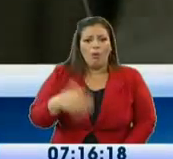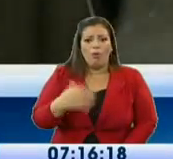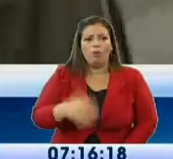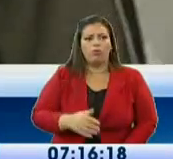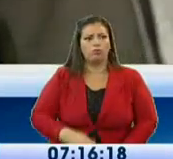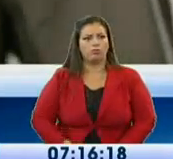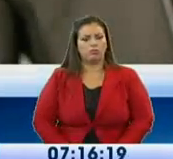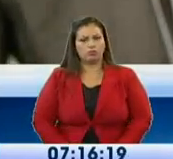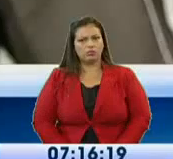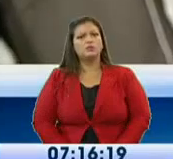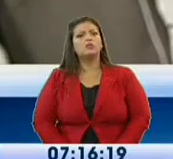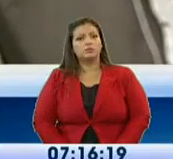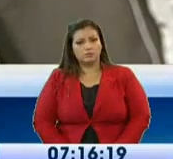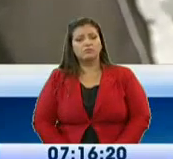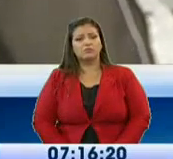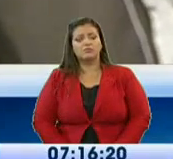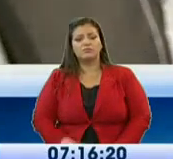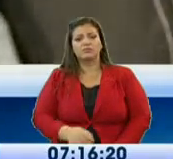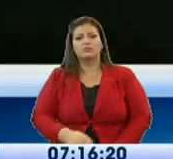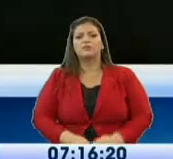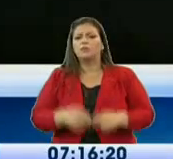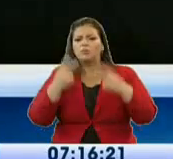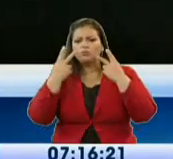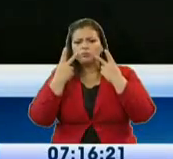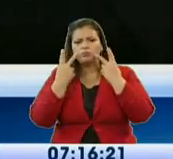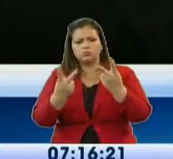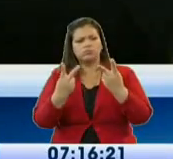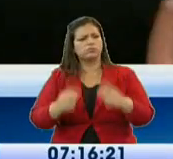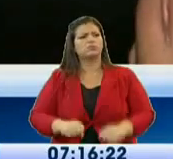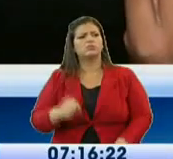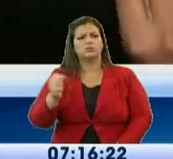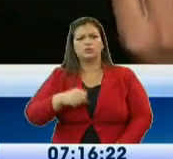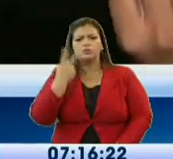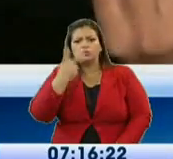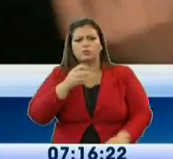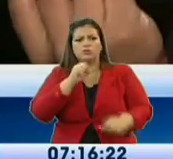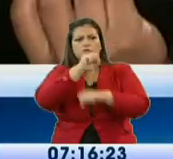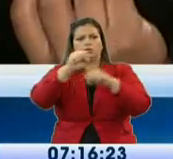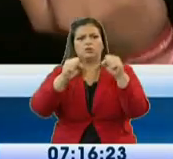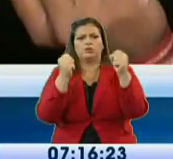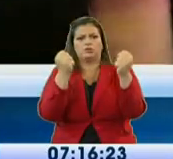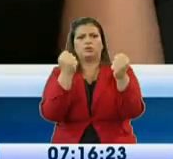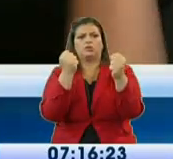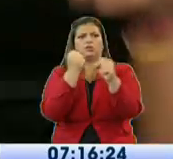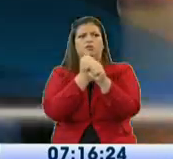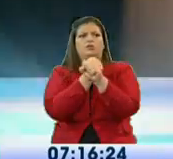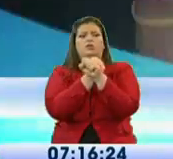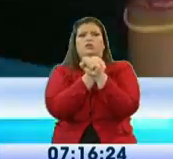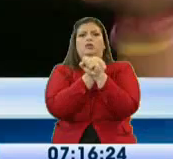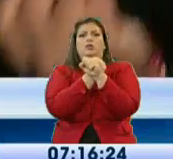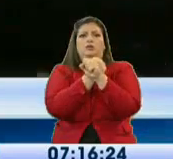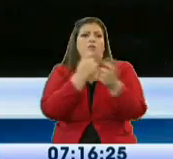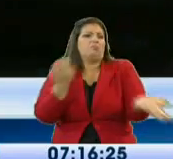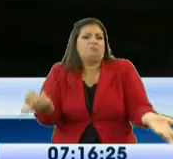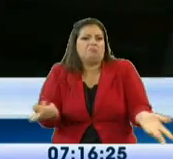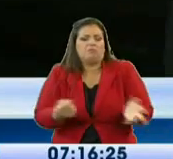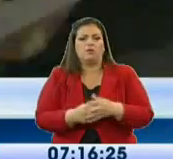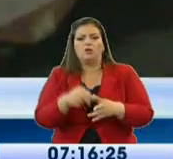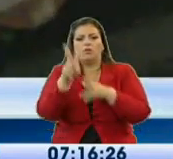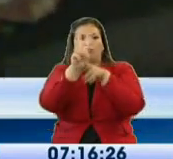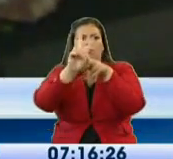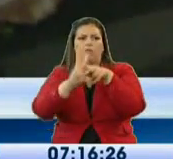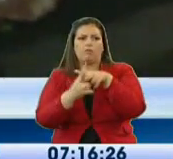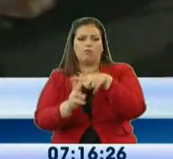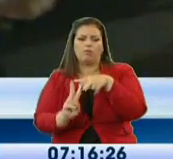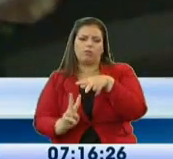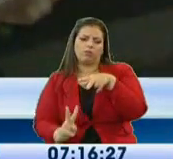dice que aparentemente tenía maniatadas las manos. Sí, porque cuando una persona se está ahogando, se ayuda con la mano. Y no se ayuda, él solo está